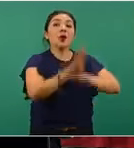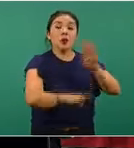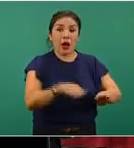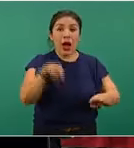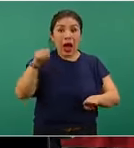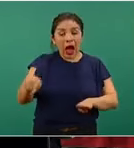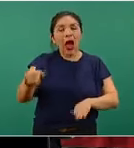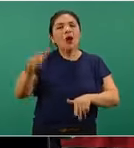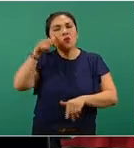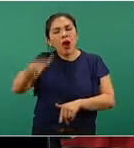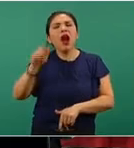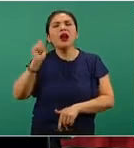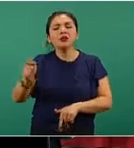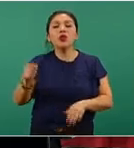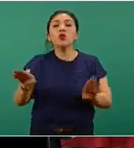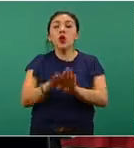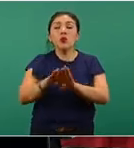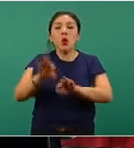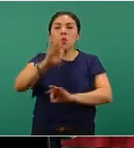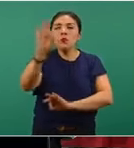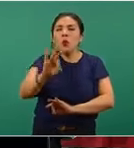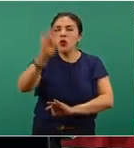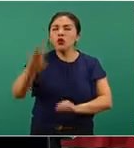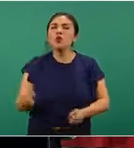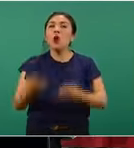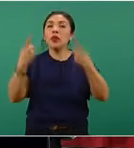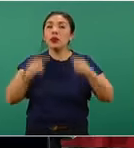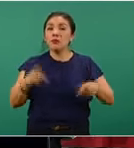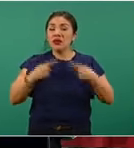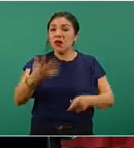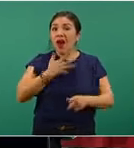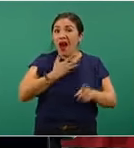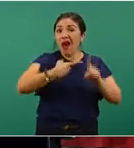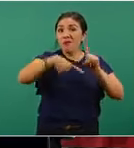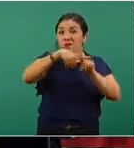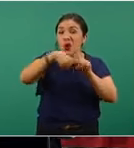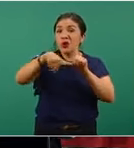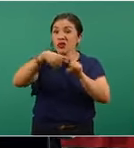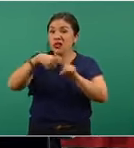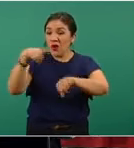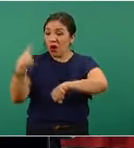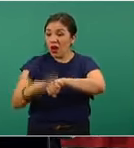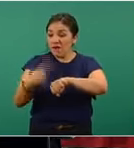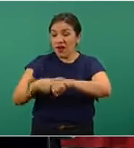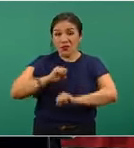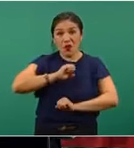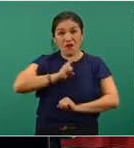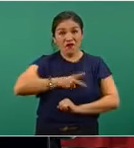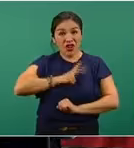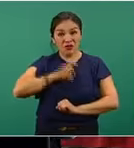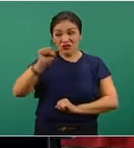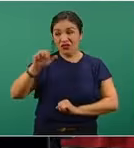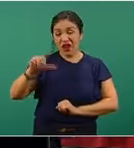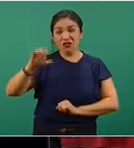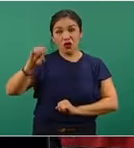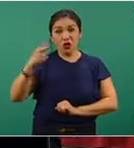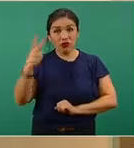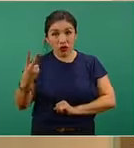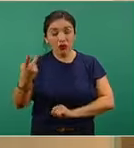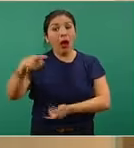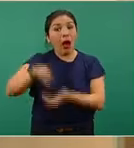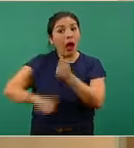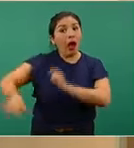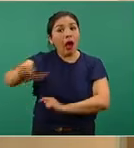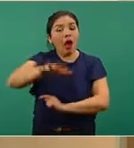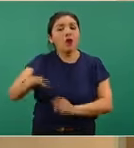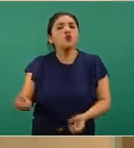lo que está reflejando es que del porcentaje de personas confirmadas con infección por virus SARS-CoV-2, qué porcentaje